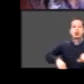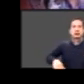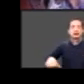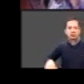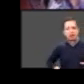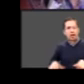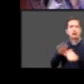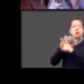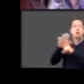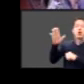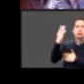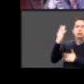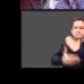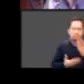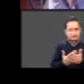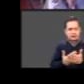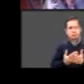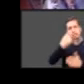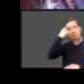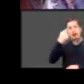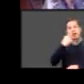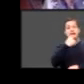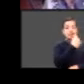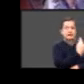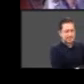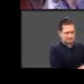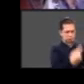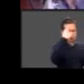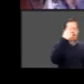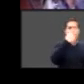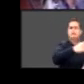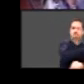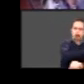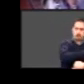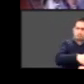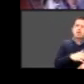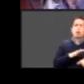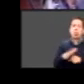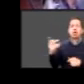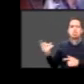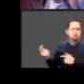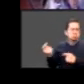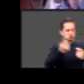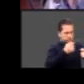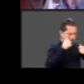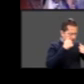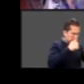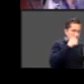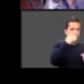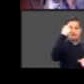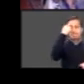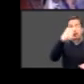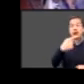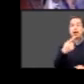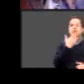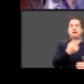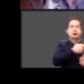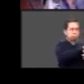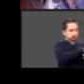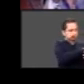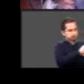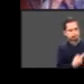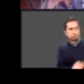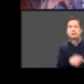tienen que entregar a los niños y sus familias para hacer efectiva la realización de